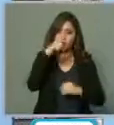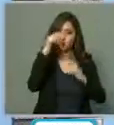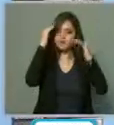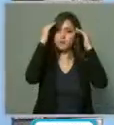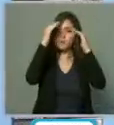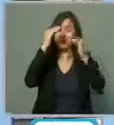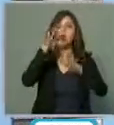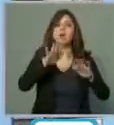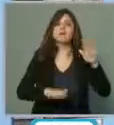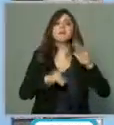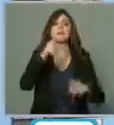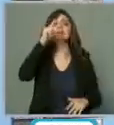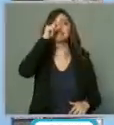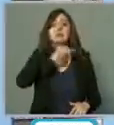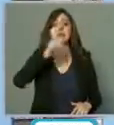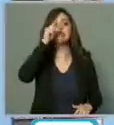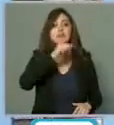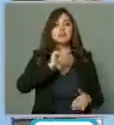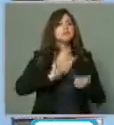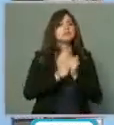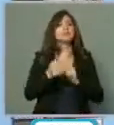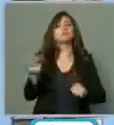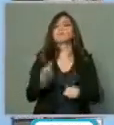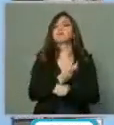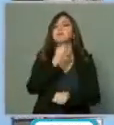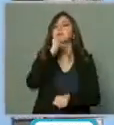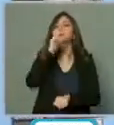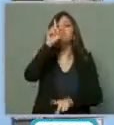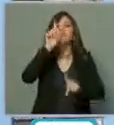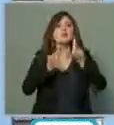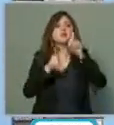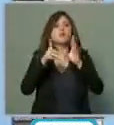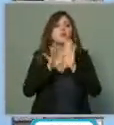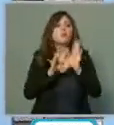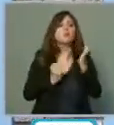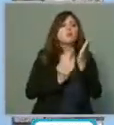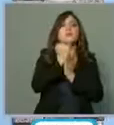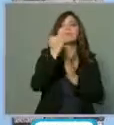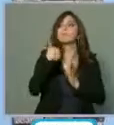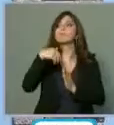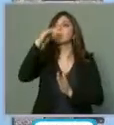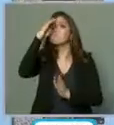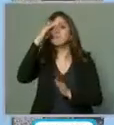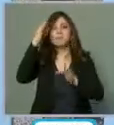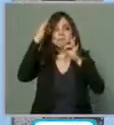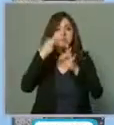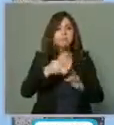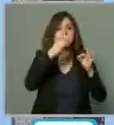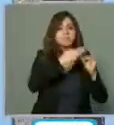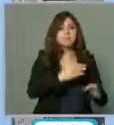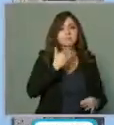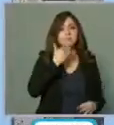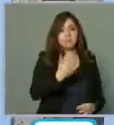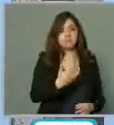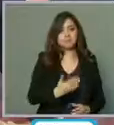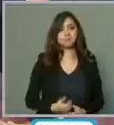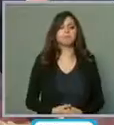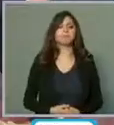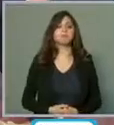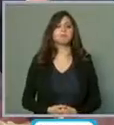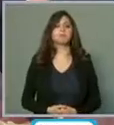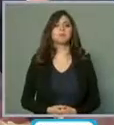la frustración, vas a tomar decisiones más atinadas, más organizadas, más estructuradas. Sí, sobre todo esta parte, ¿no? De